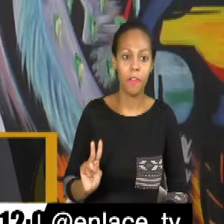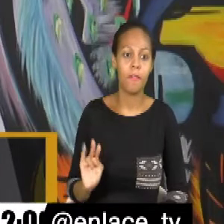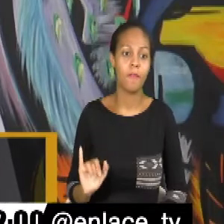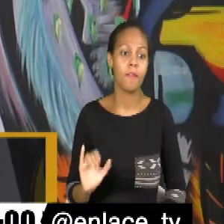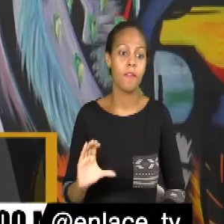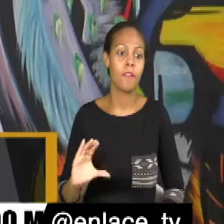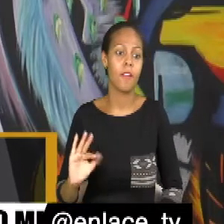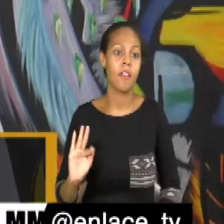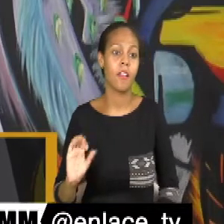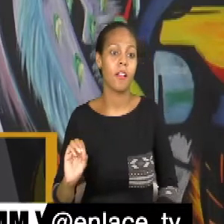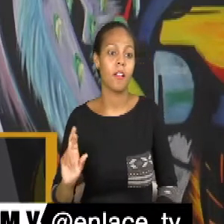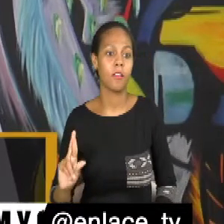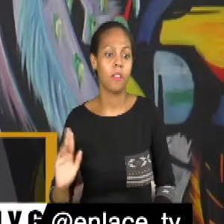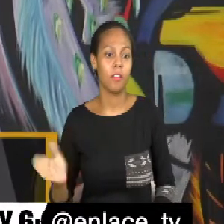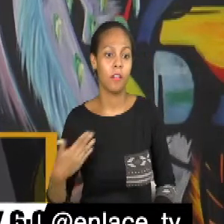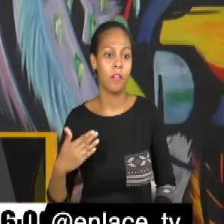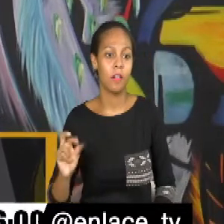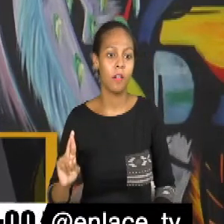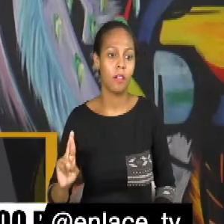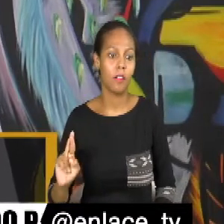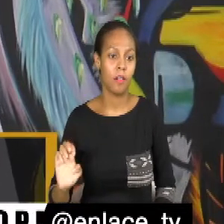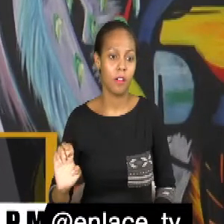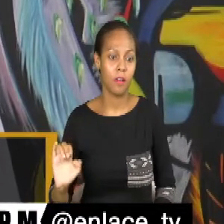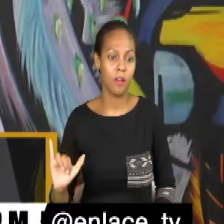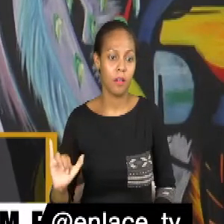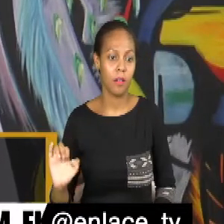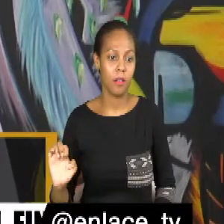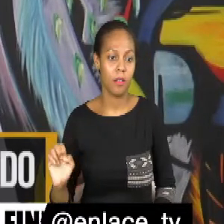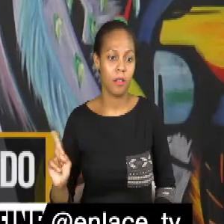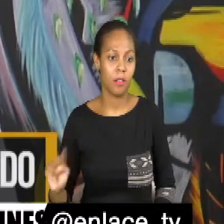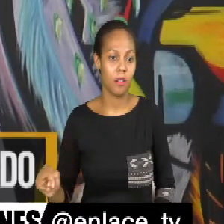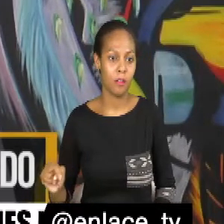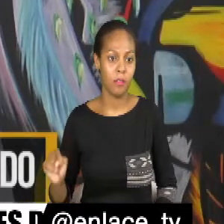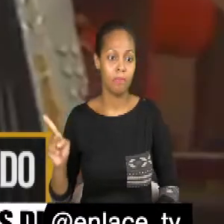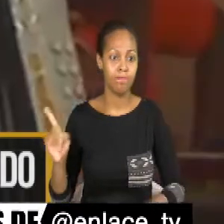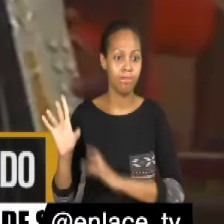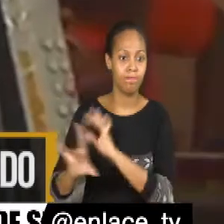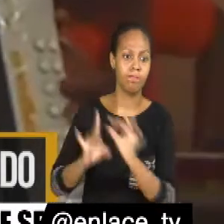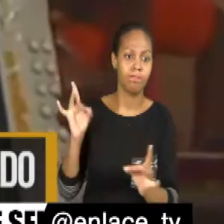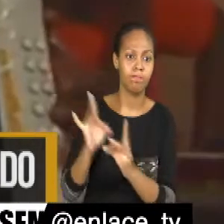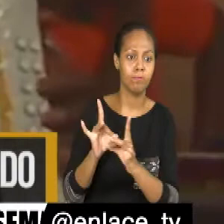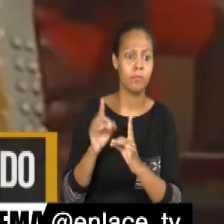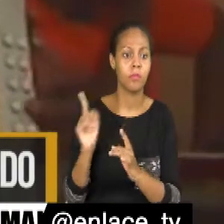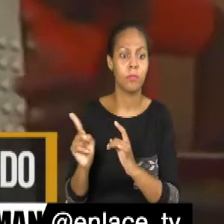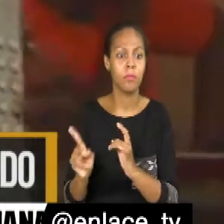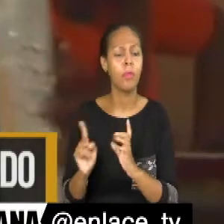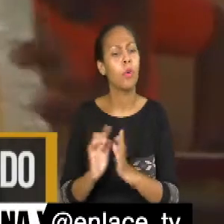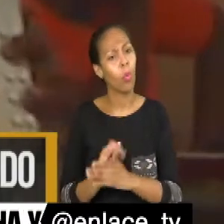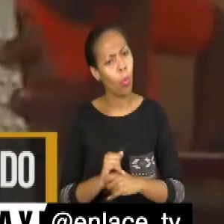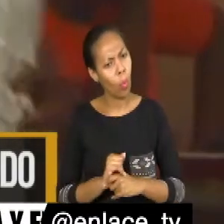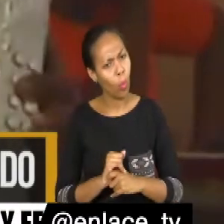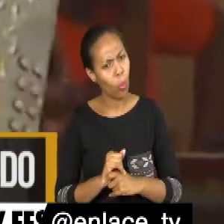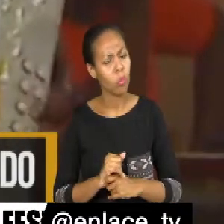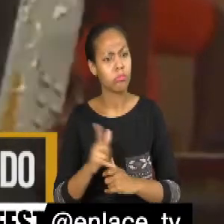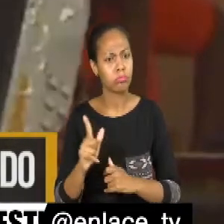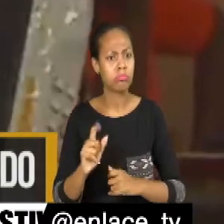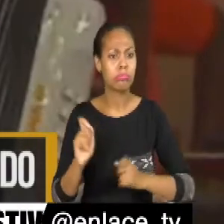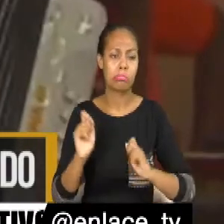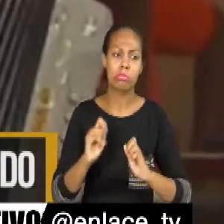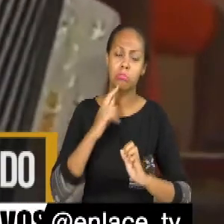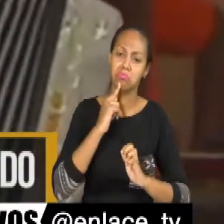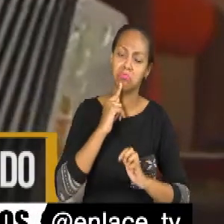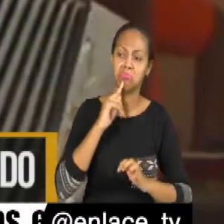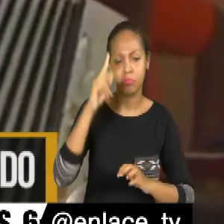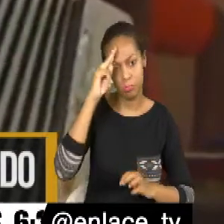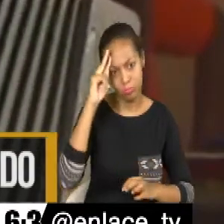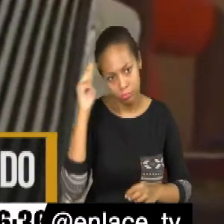talla nacional, que es el perfil que nosotros tenemos definido en la Fundación para hacer el homenaje, y como usted lo dice, es un